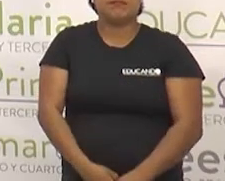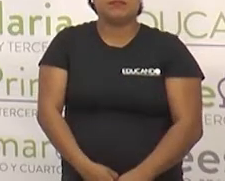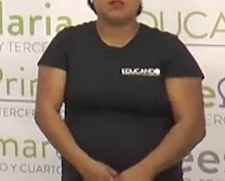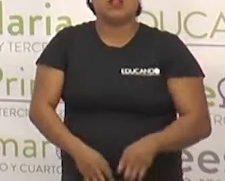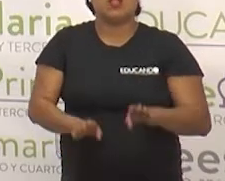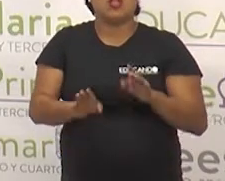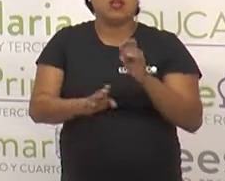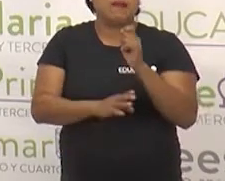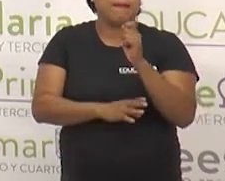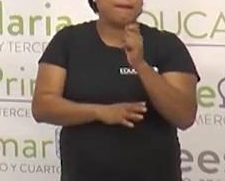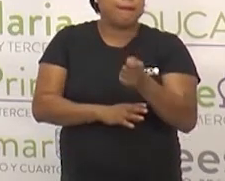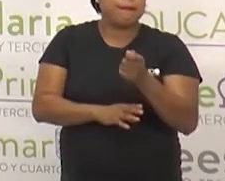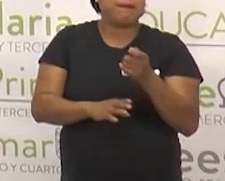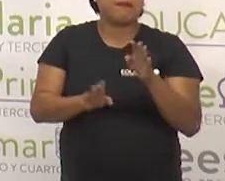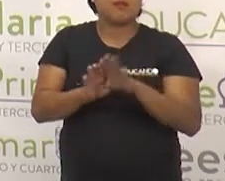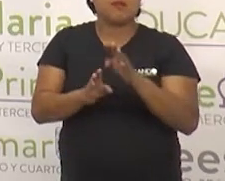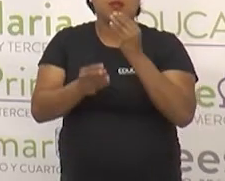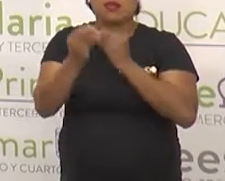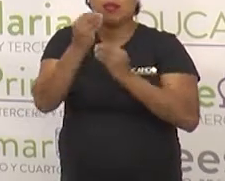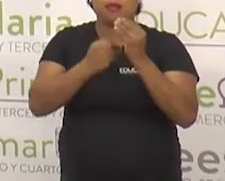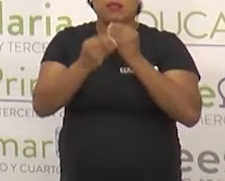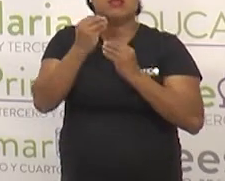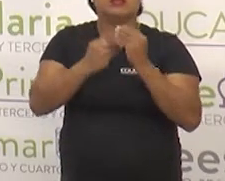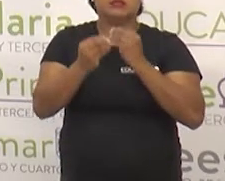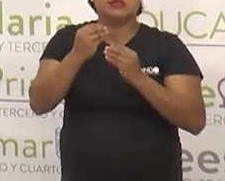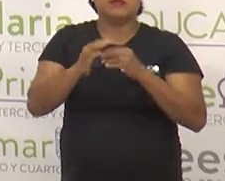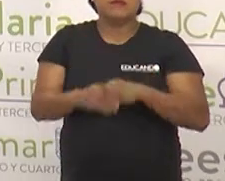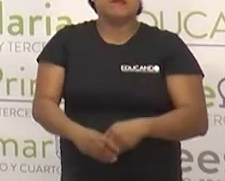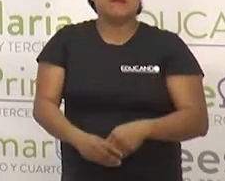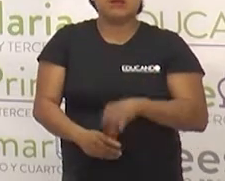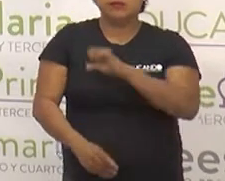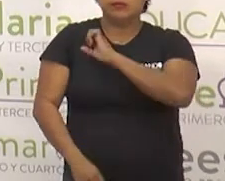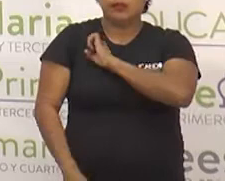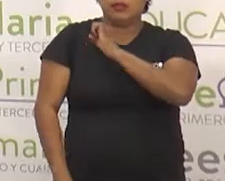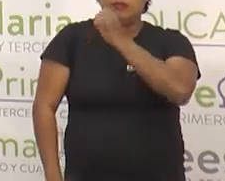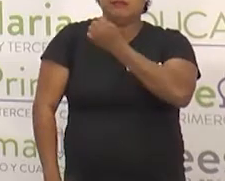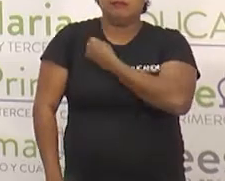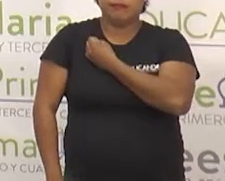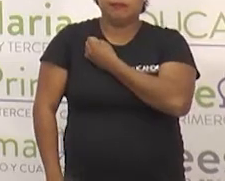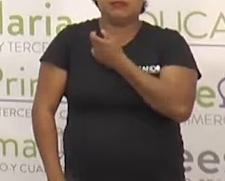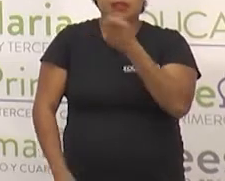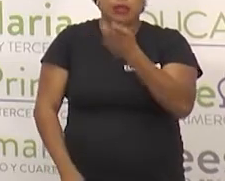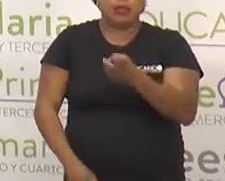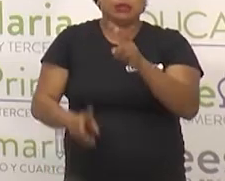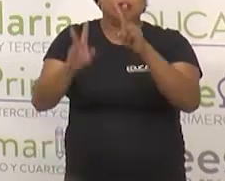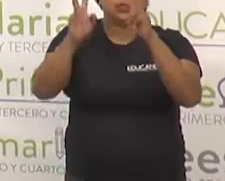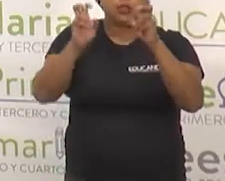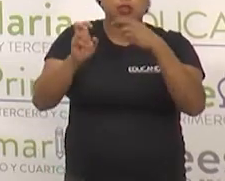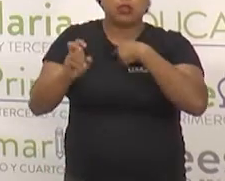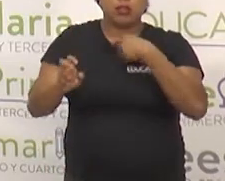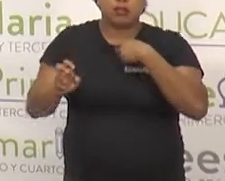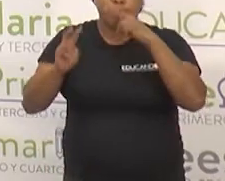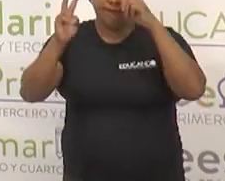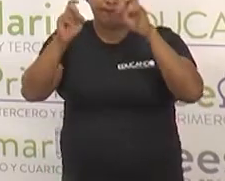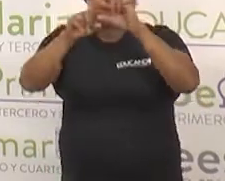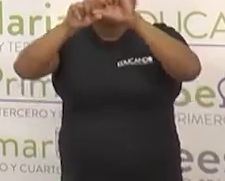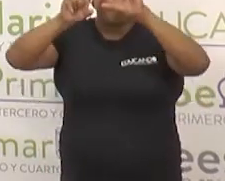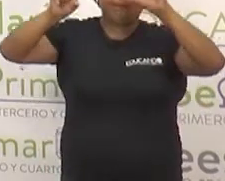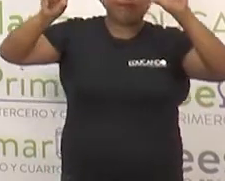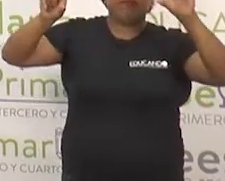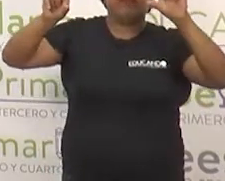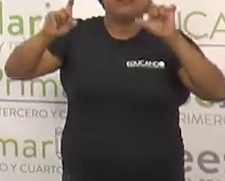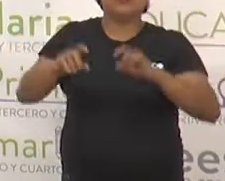respecto a una alimentación sana. El título de mi tema